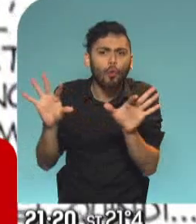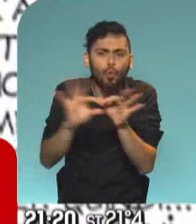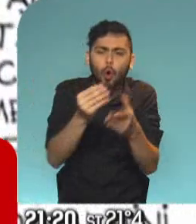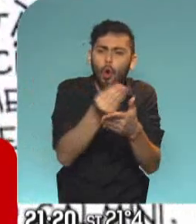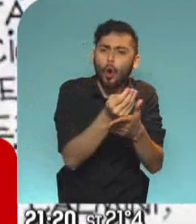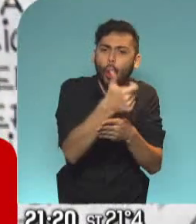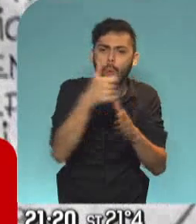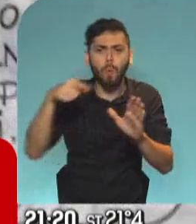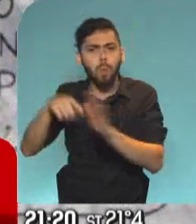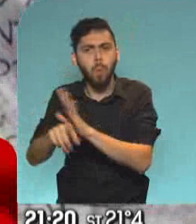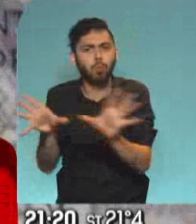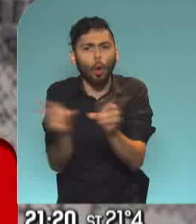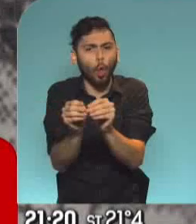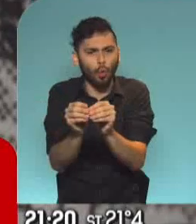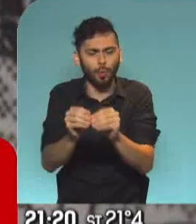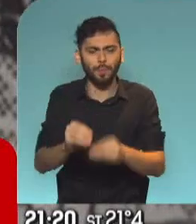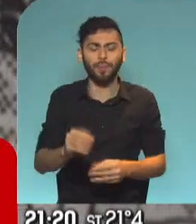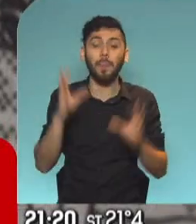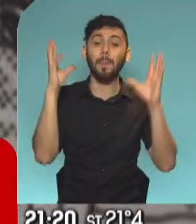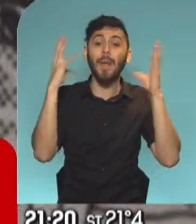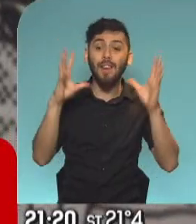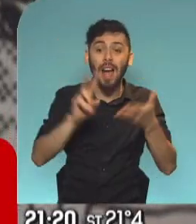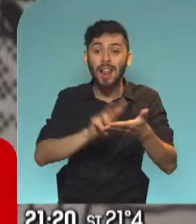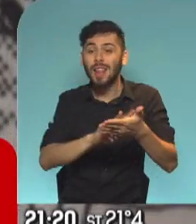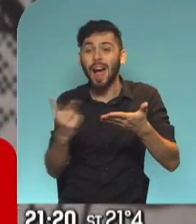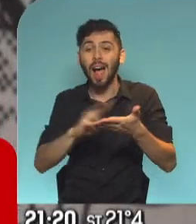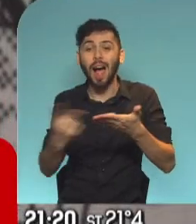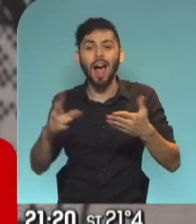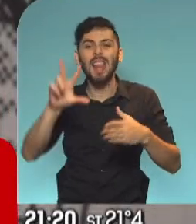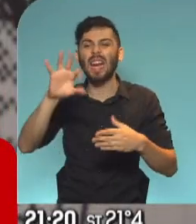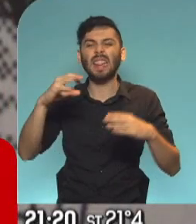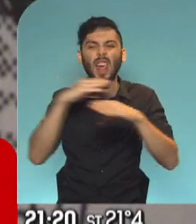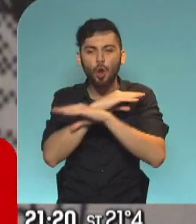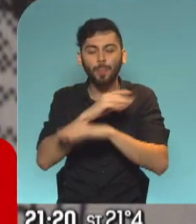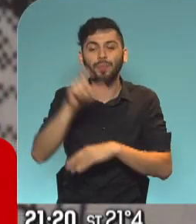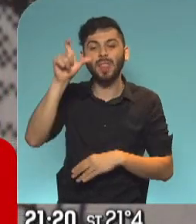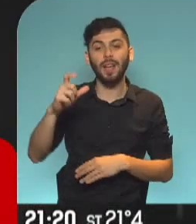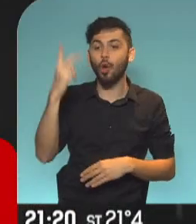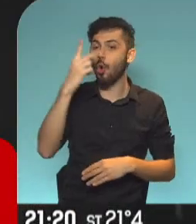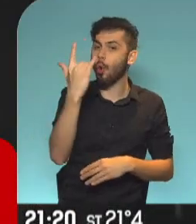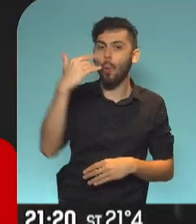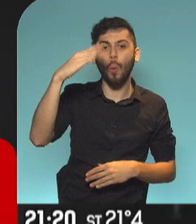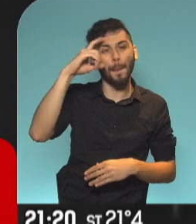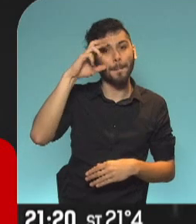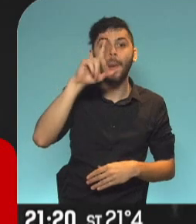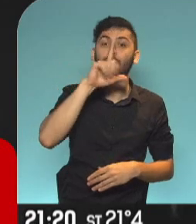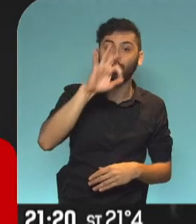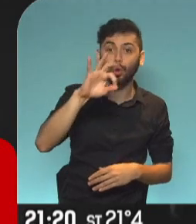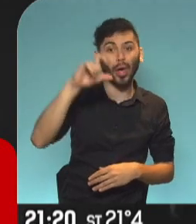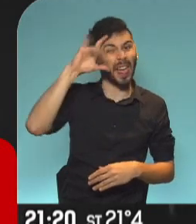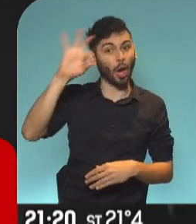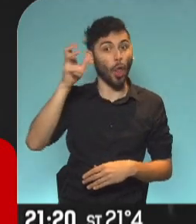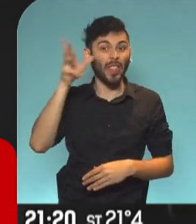Mafalda se tradujo a 30 idiomas. El escritor y filósofo italiano Umberto Eco dijo que la obra de esta